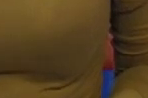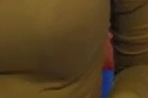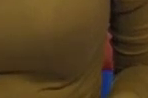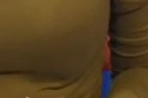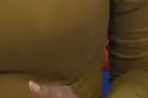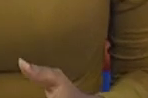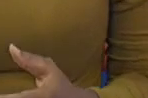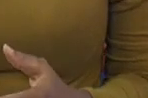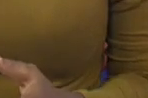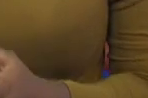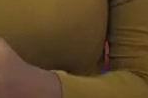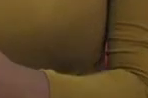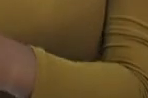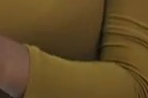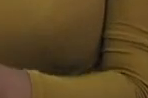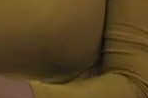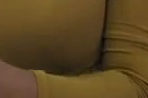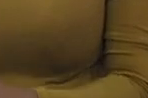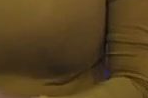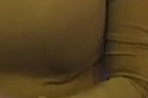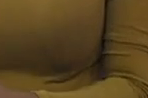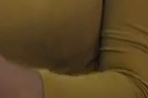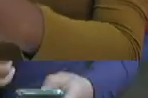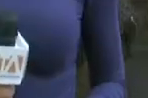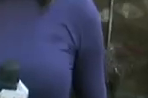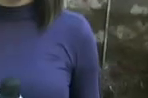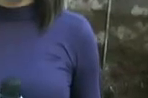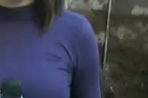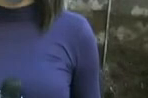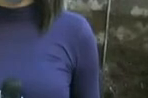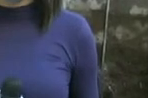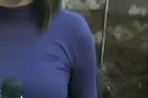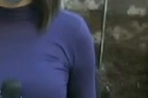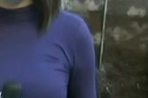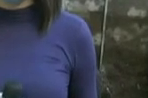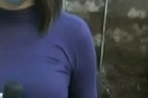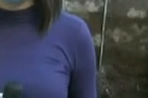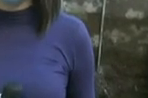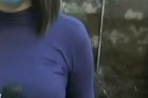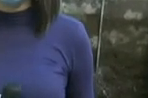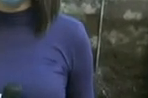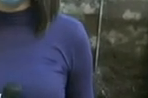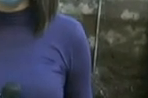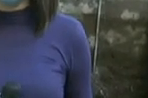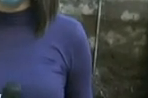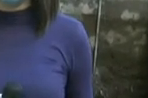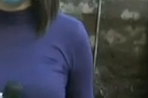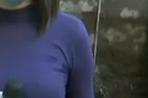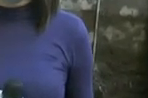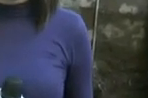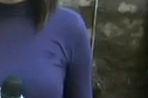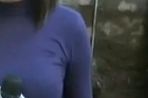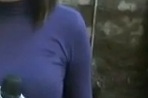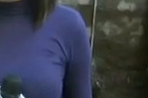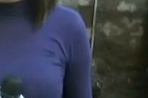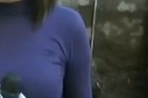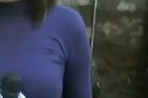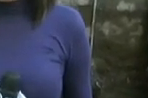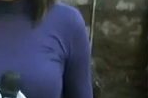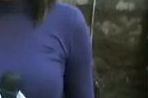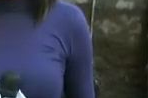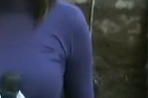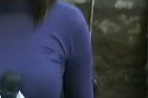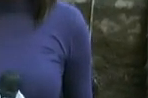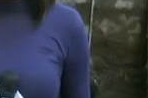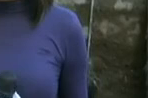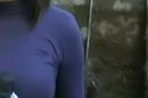se registró en el noroccidente de Quito, justamente en el sector de Pomaski, afectando también algunas estructuras. Vamos